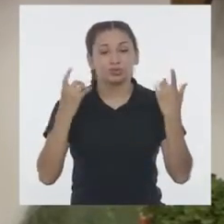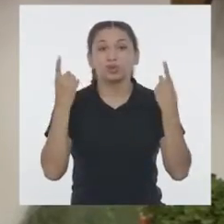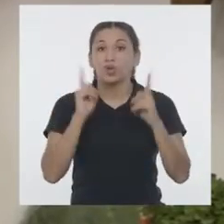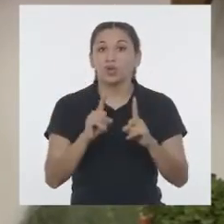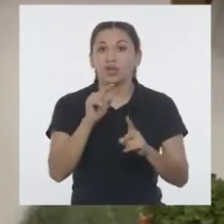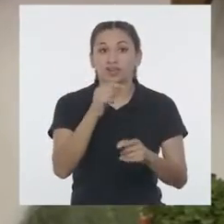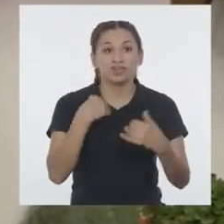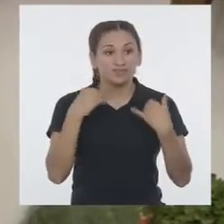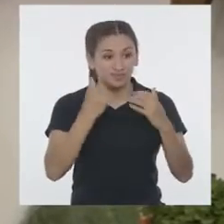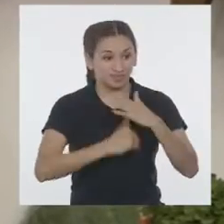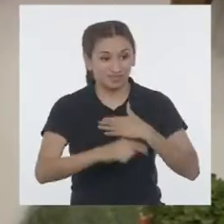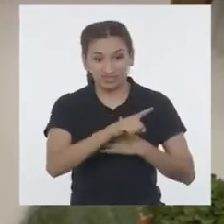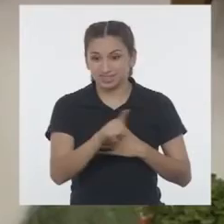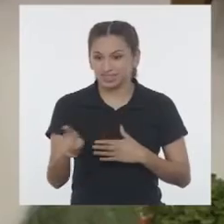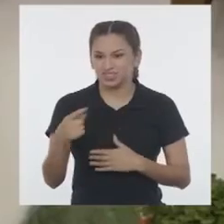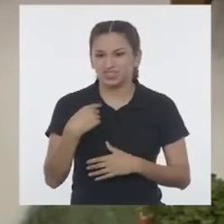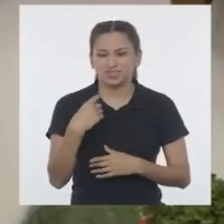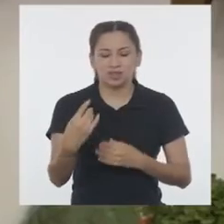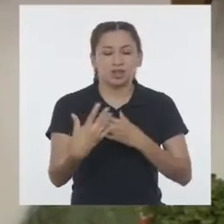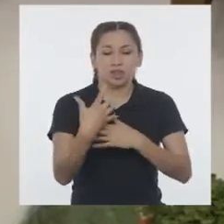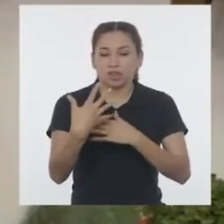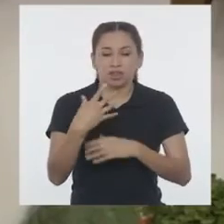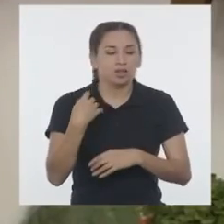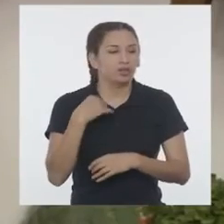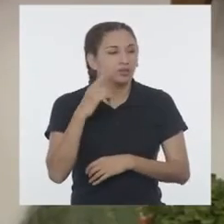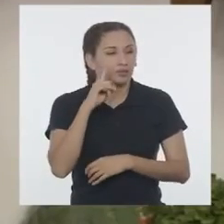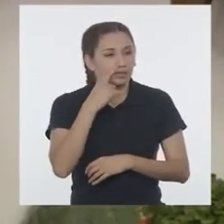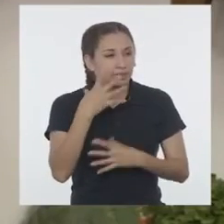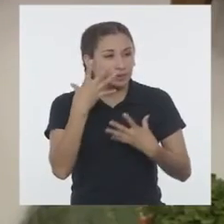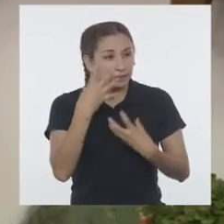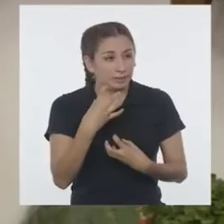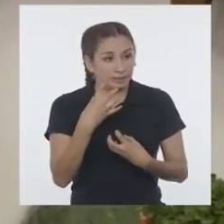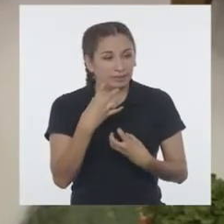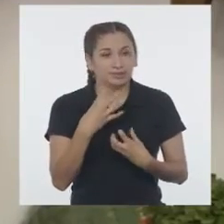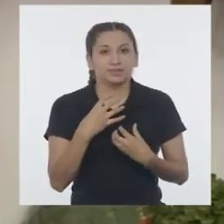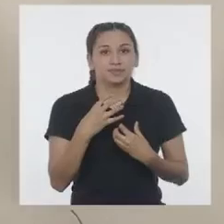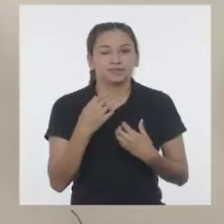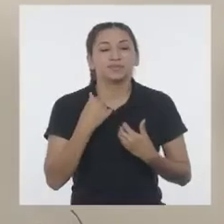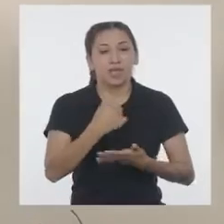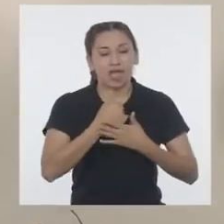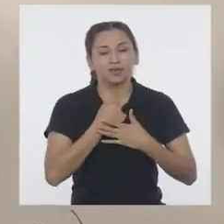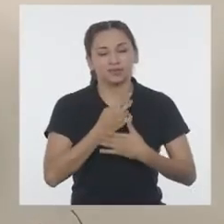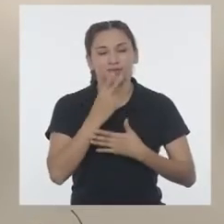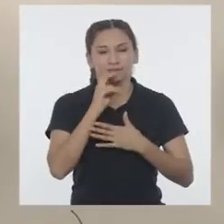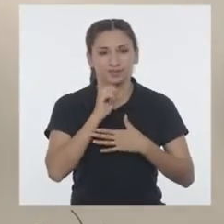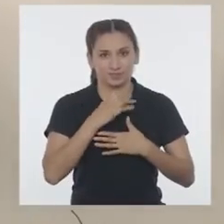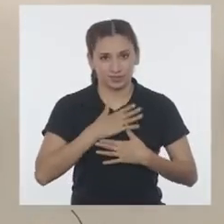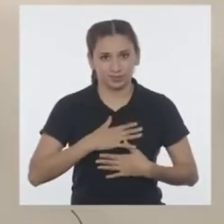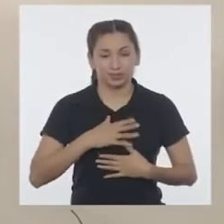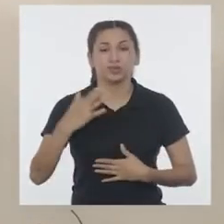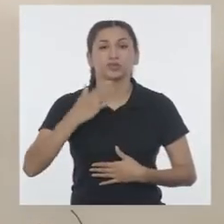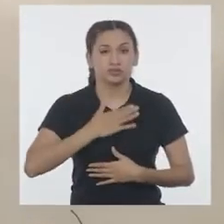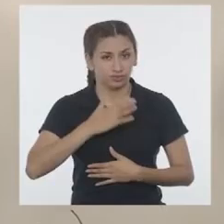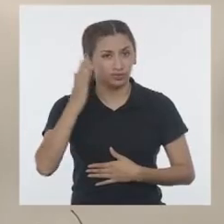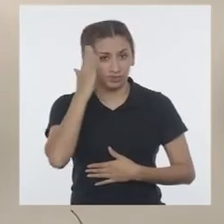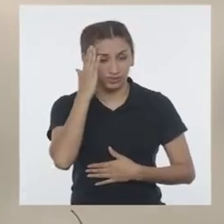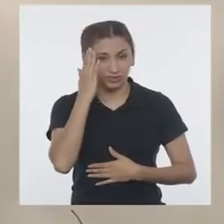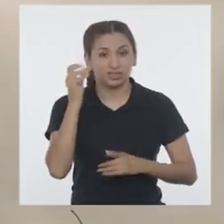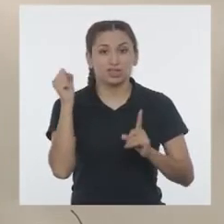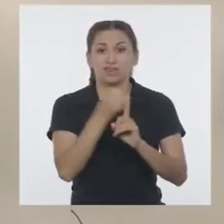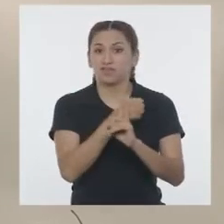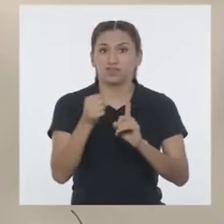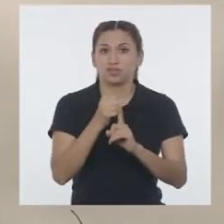muchísimo cuando los chicos hacen algo que no me agrada para la convivencia en casa. Miren, Yo soy consciente de que